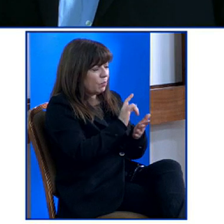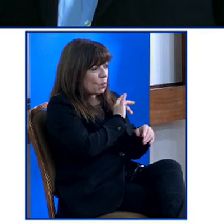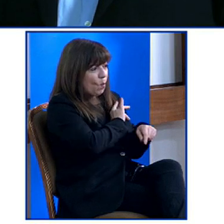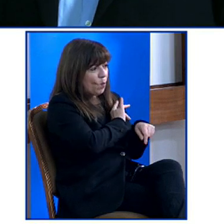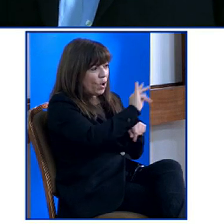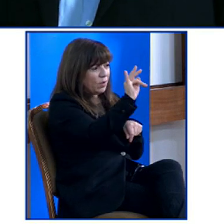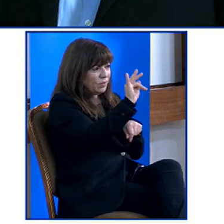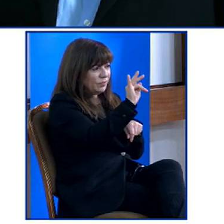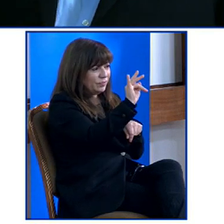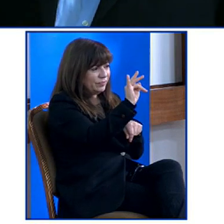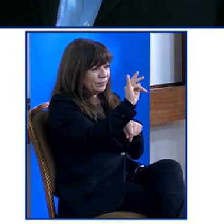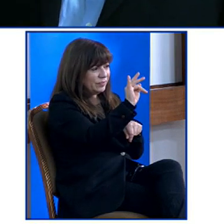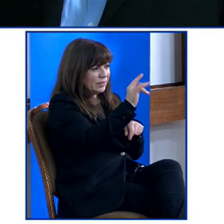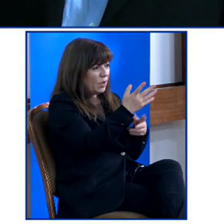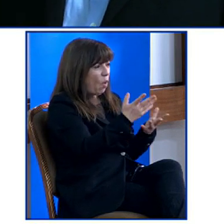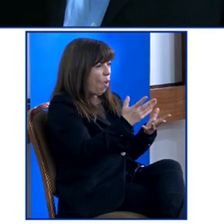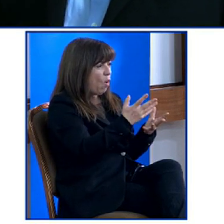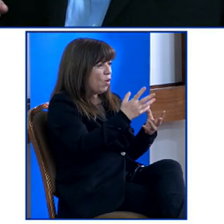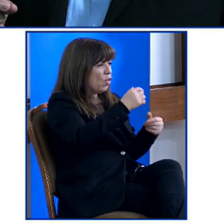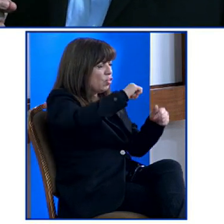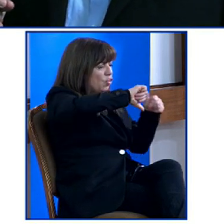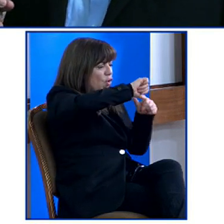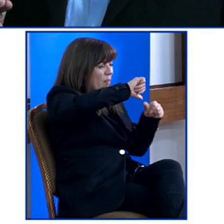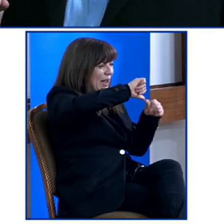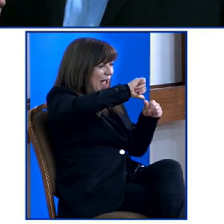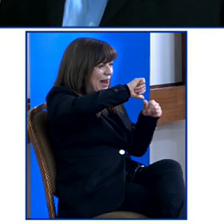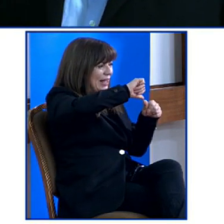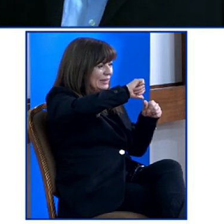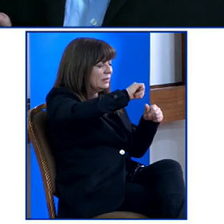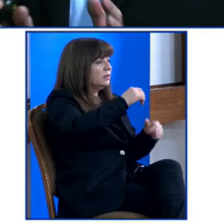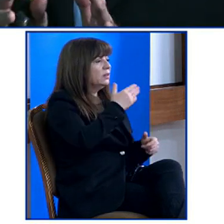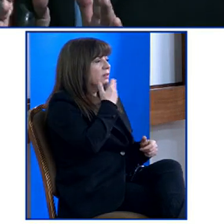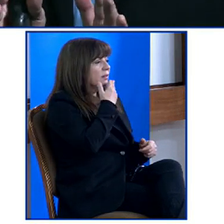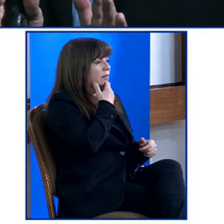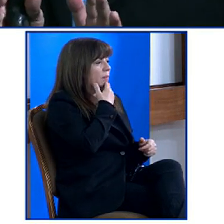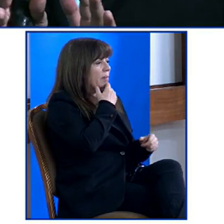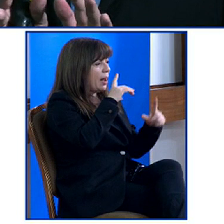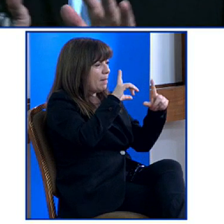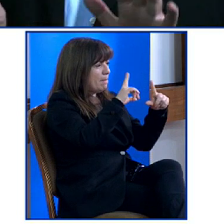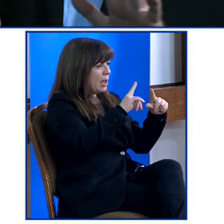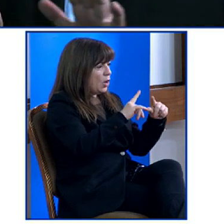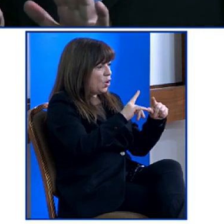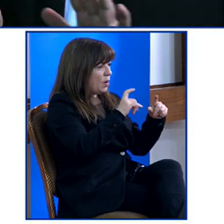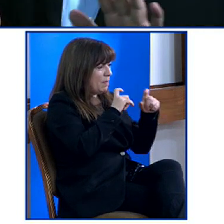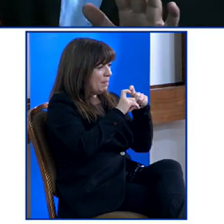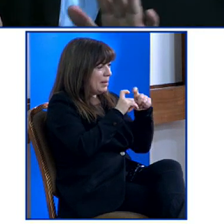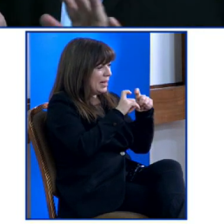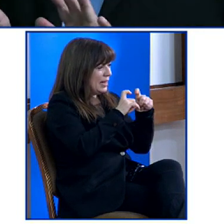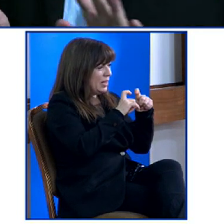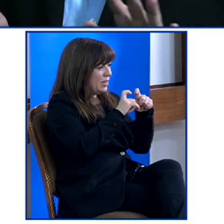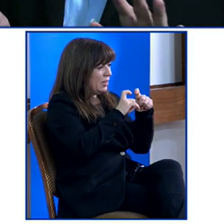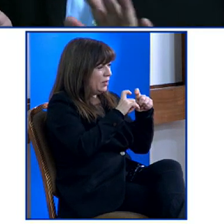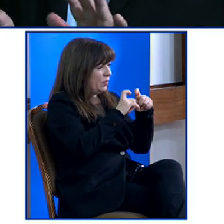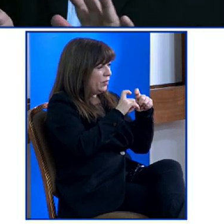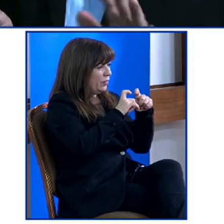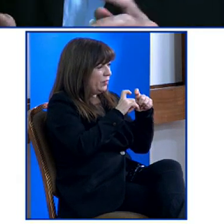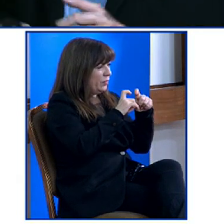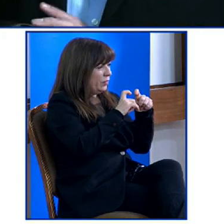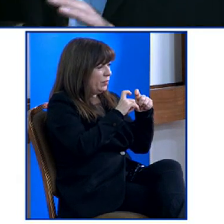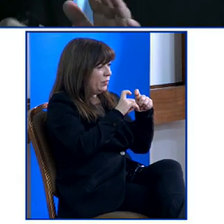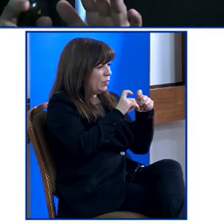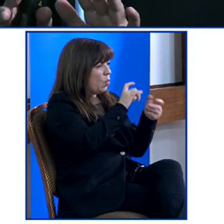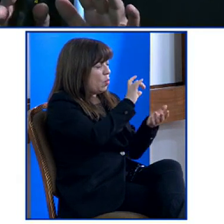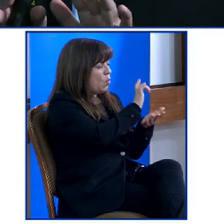áridas y tropicales. Y hay una menor adaptación en aquellas ciudades que están en lo que se define la